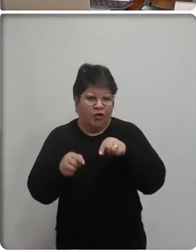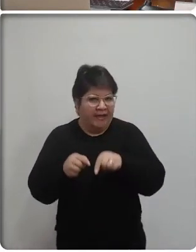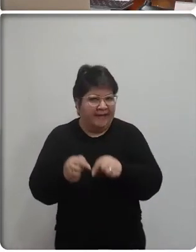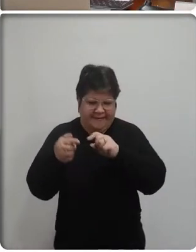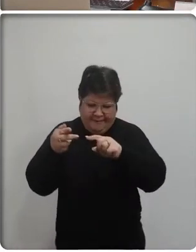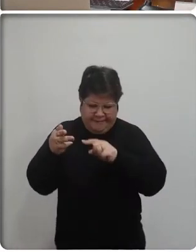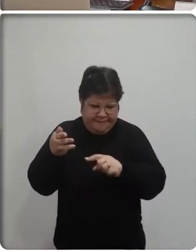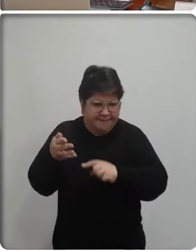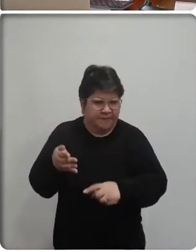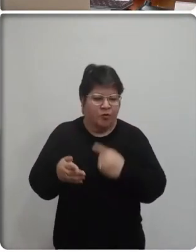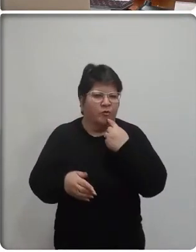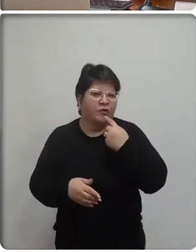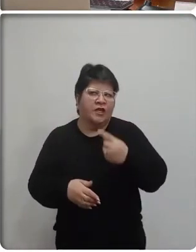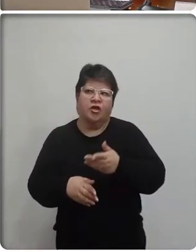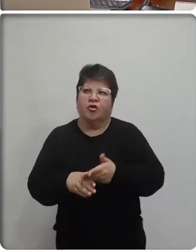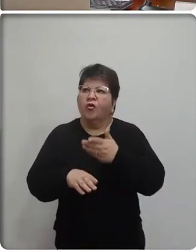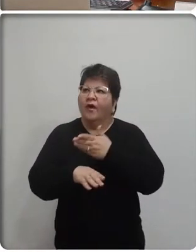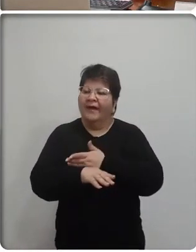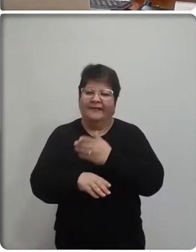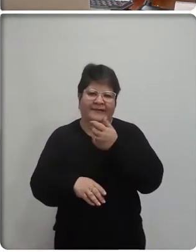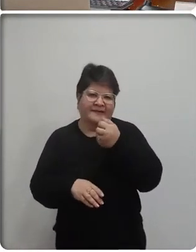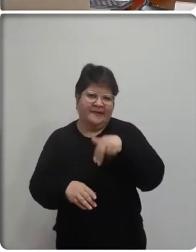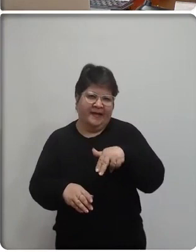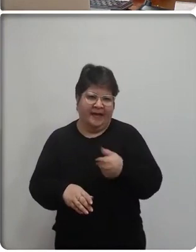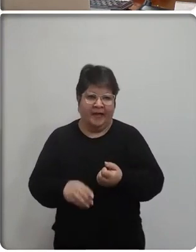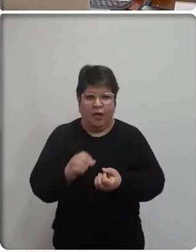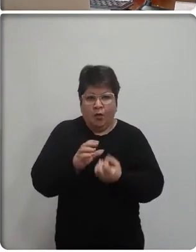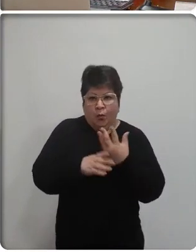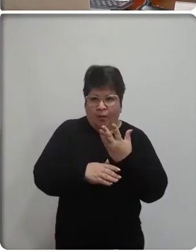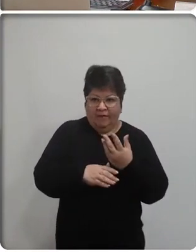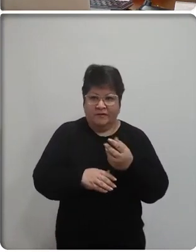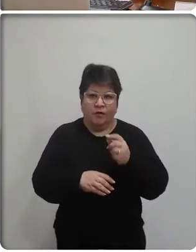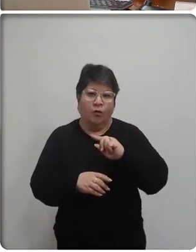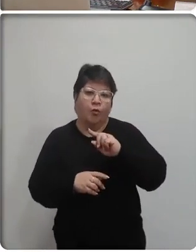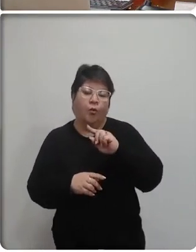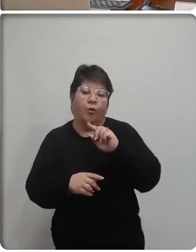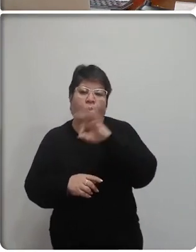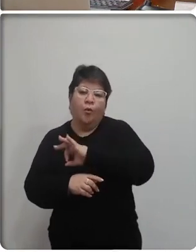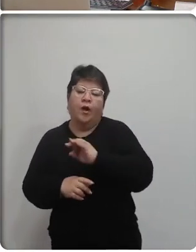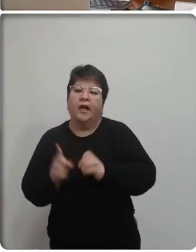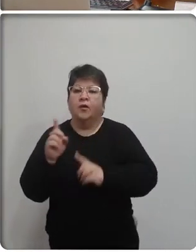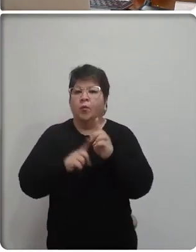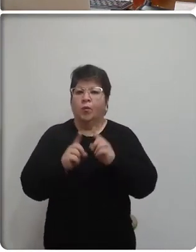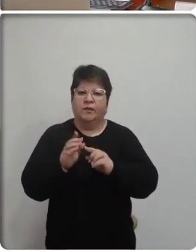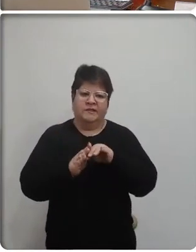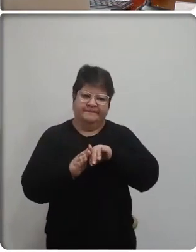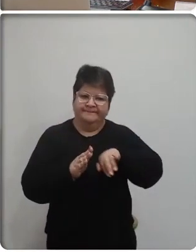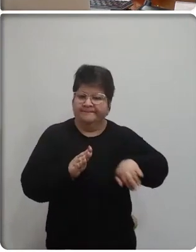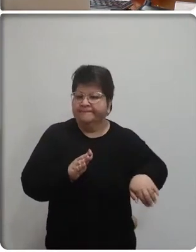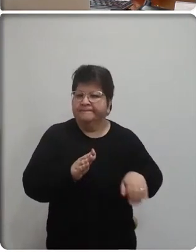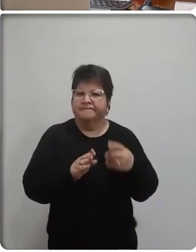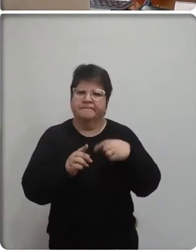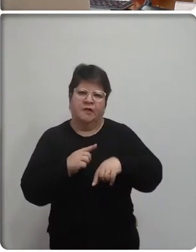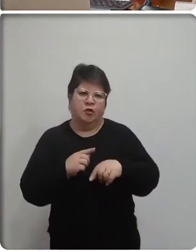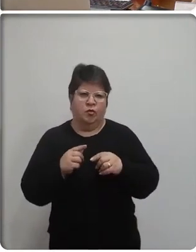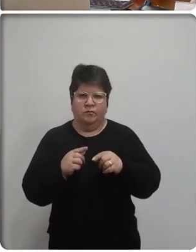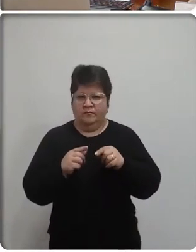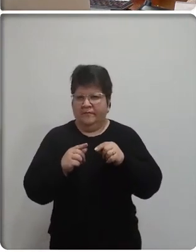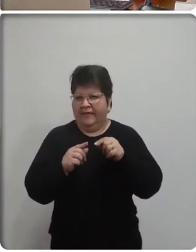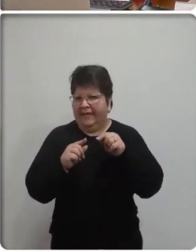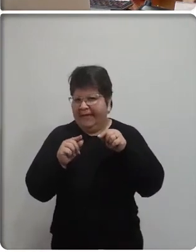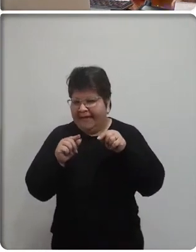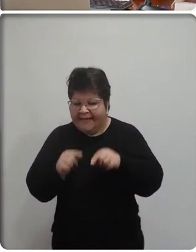dijo Ana, habrá un protocolo de ingresar nuevas o dar bajas algunas, pero no van a haber en principio más que